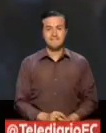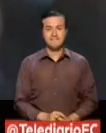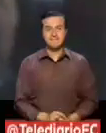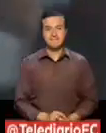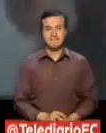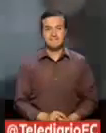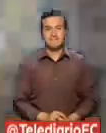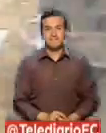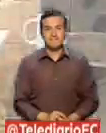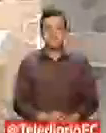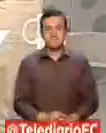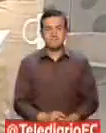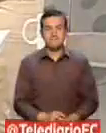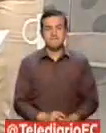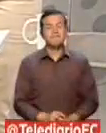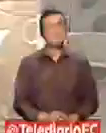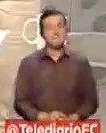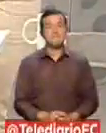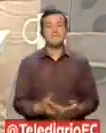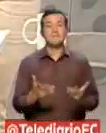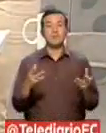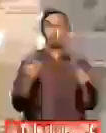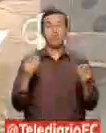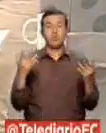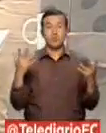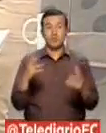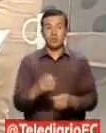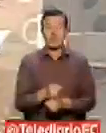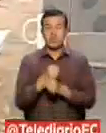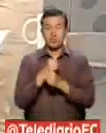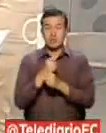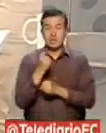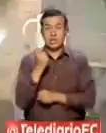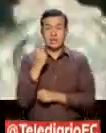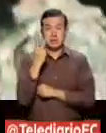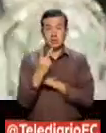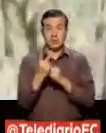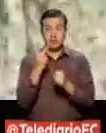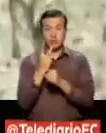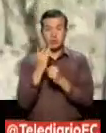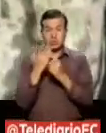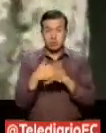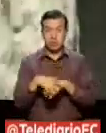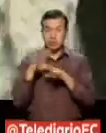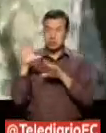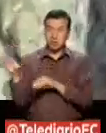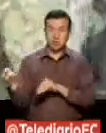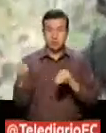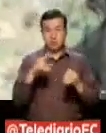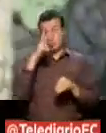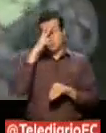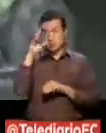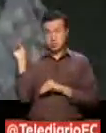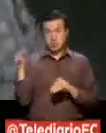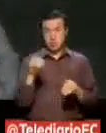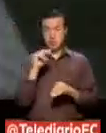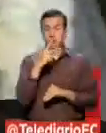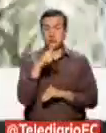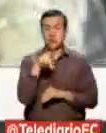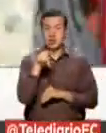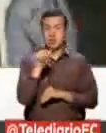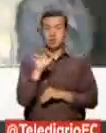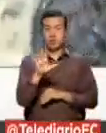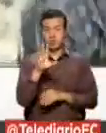Telediario. Y bajo fuertes medidas de seguridad y casi dos años después de ser extraditado desde México, Joaquín El Chapo